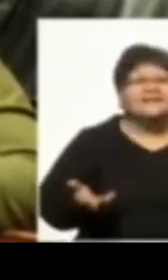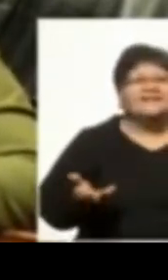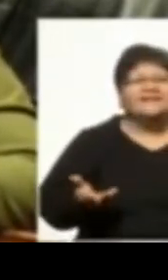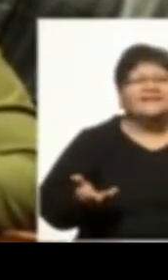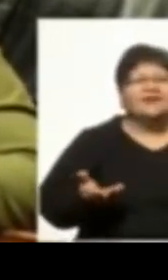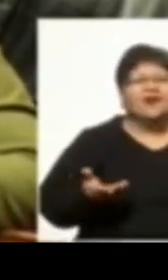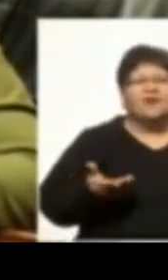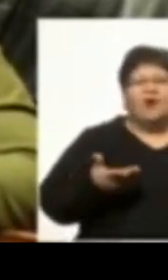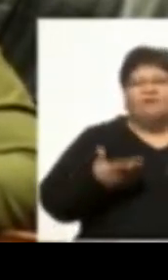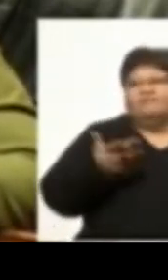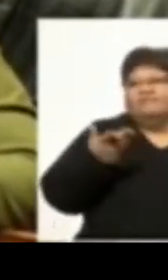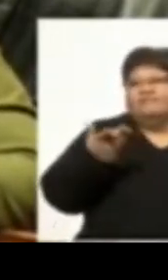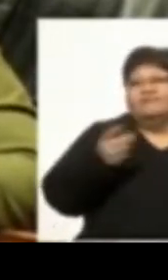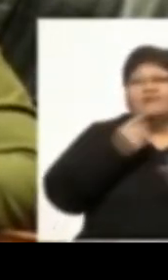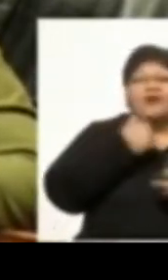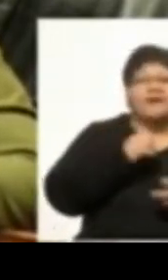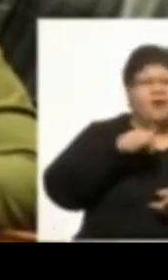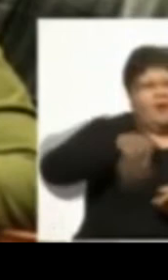pero